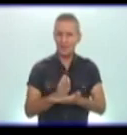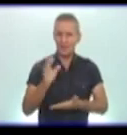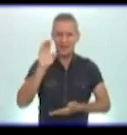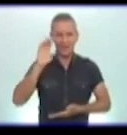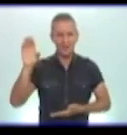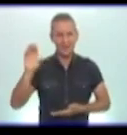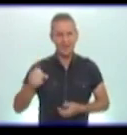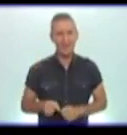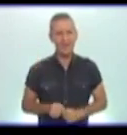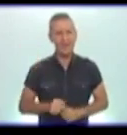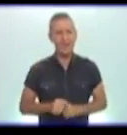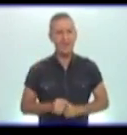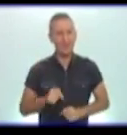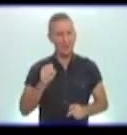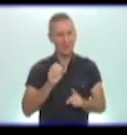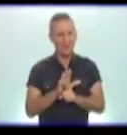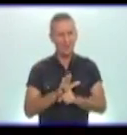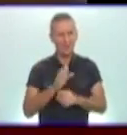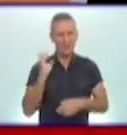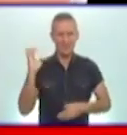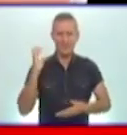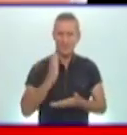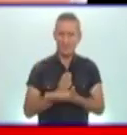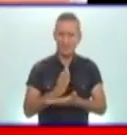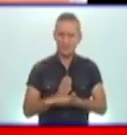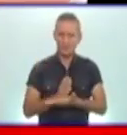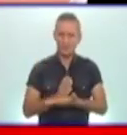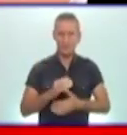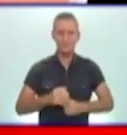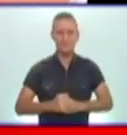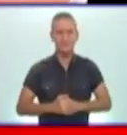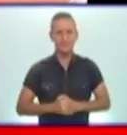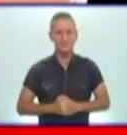escolar 2019-2020.